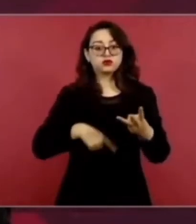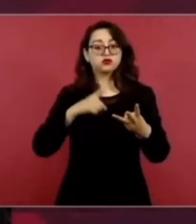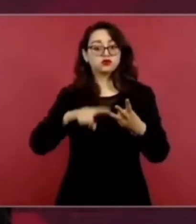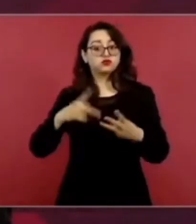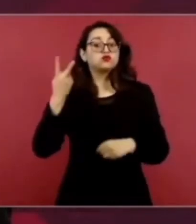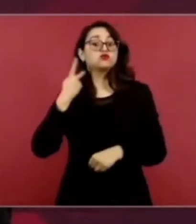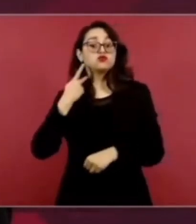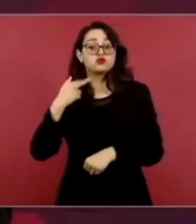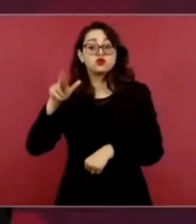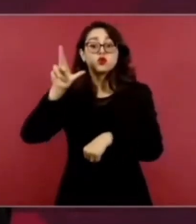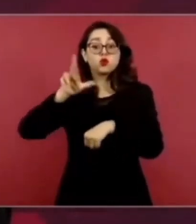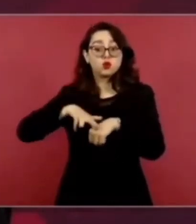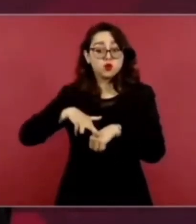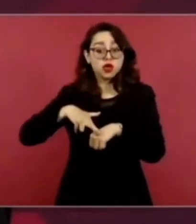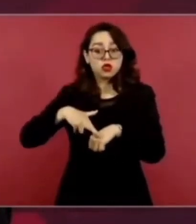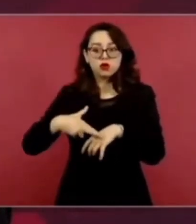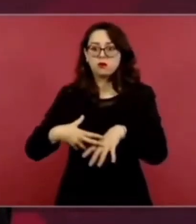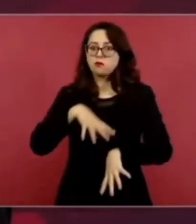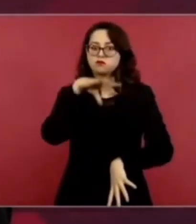al procurador